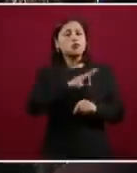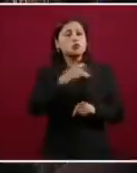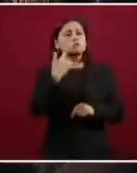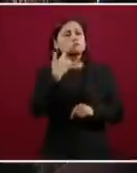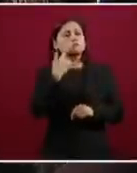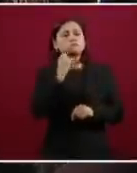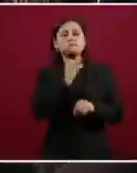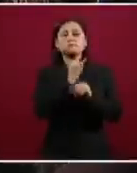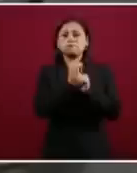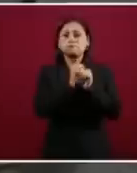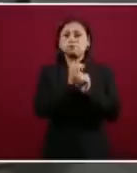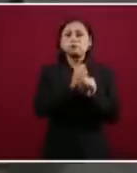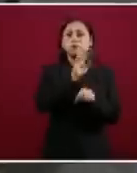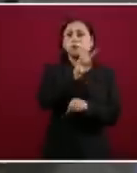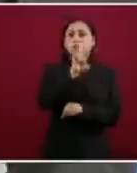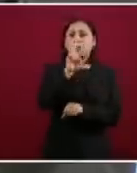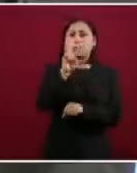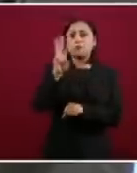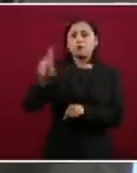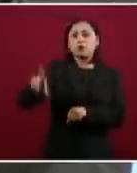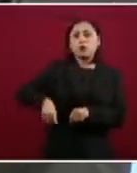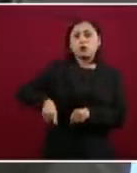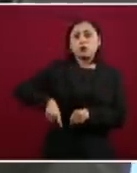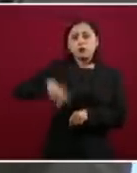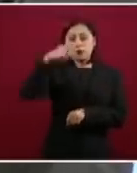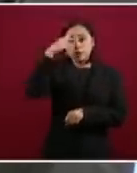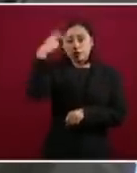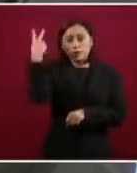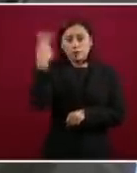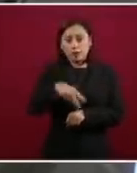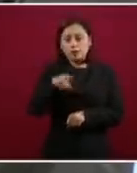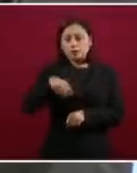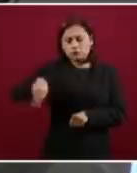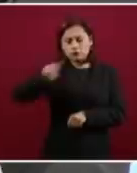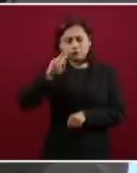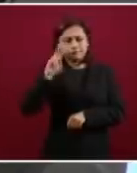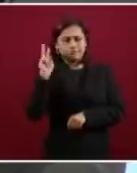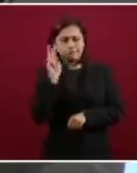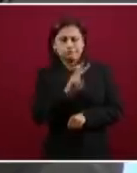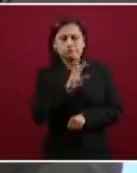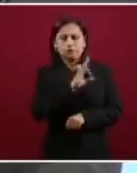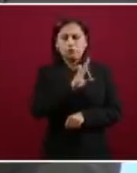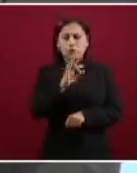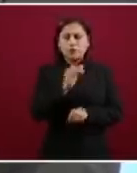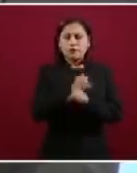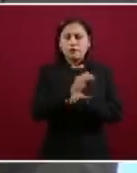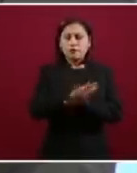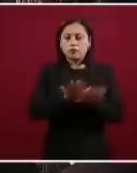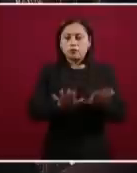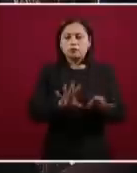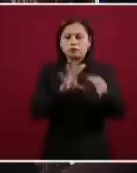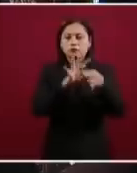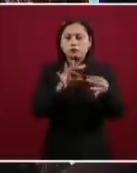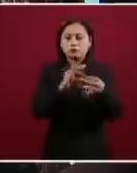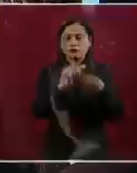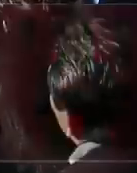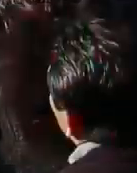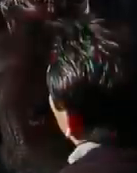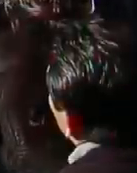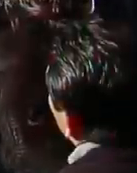del Gobierno de México, y ahí podrán ustedes, sin duda alguna, tener toda la información en la materia.